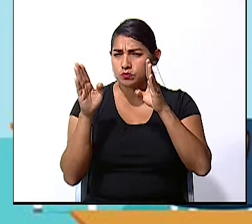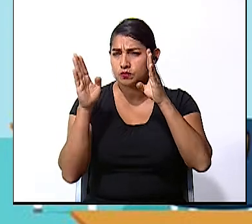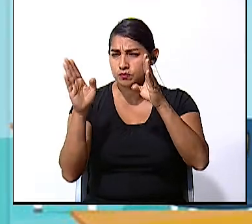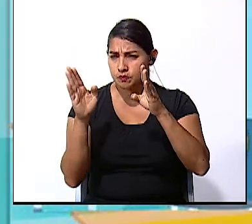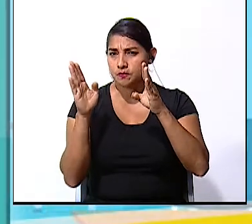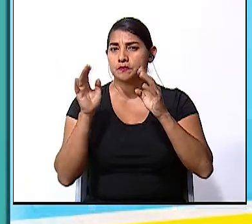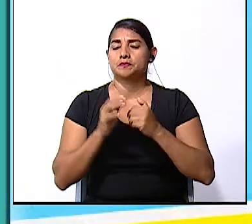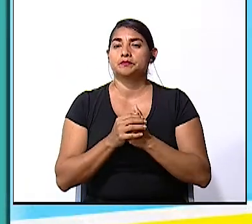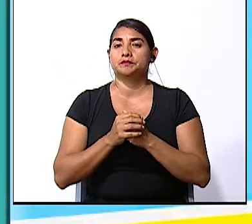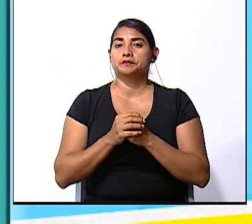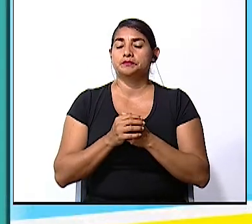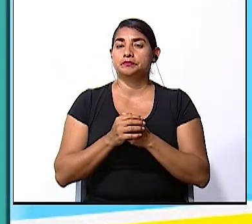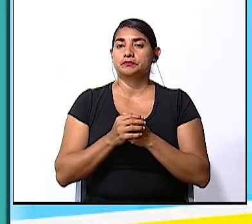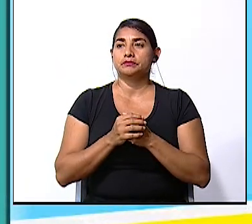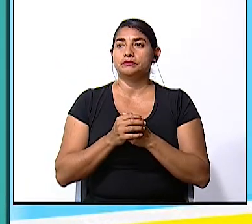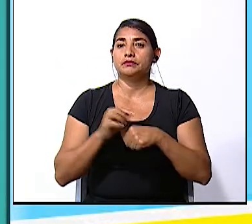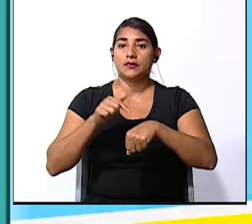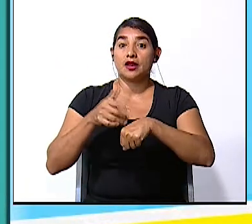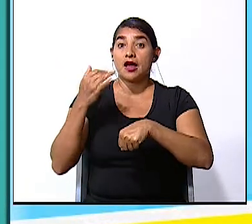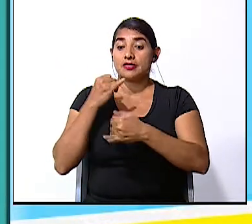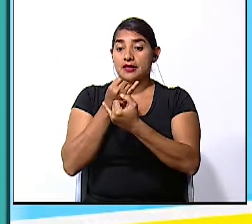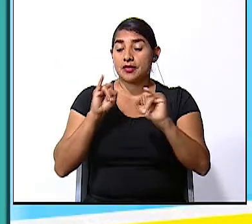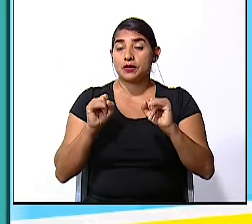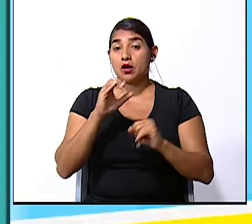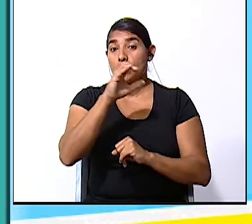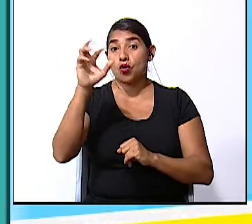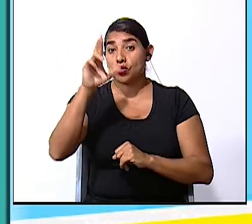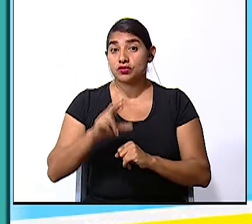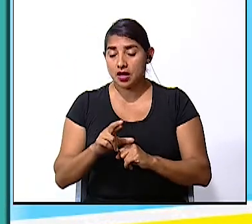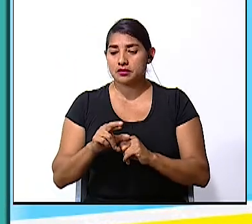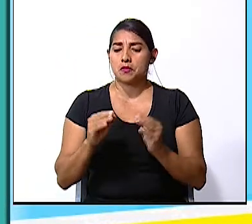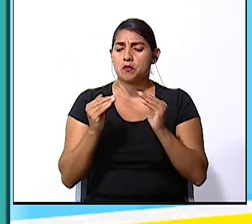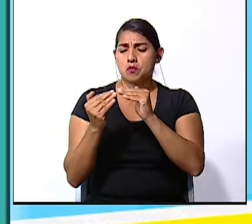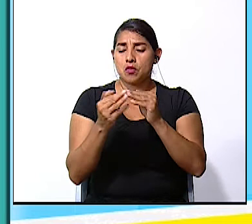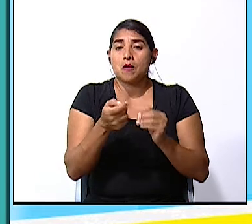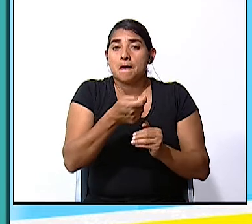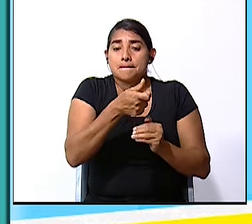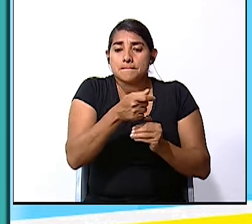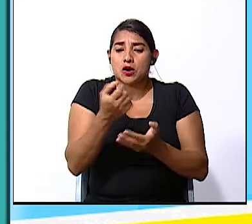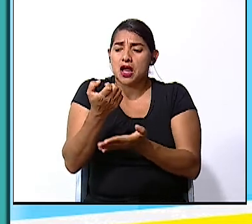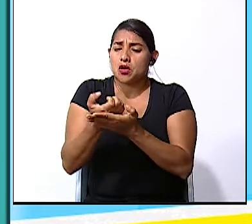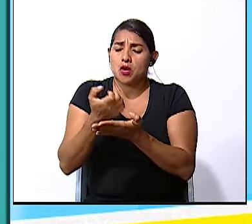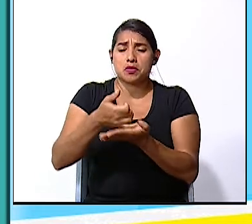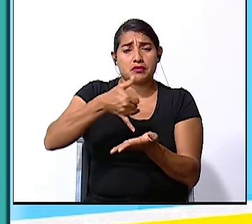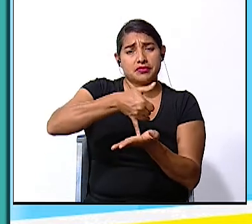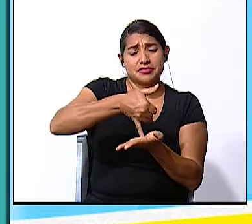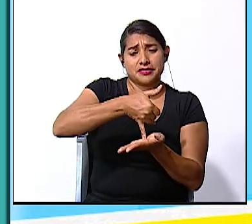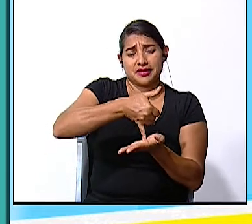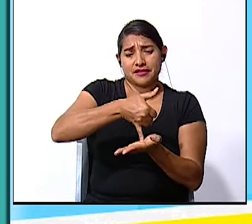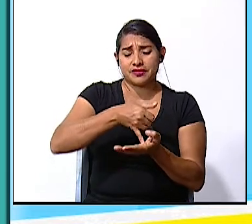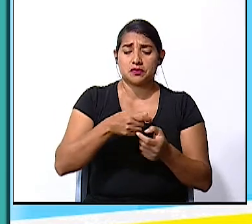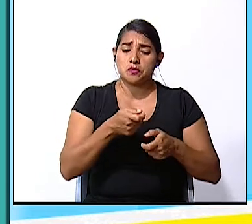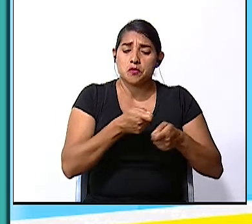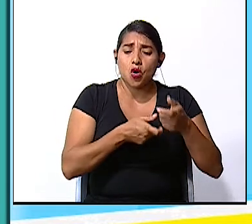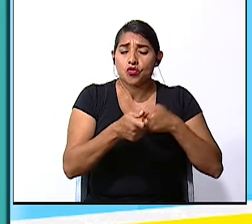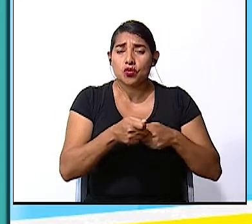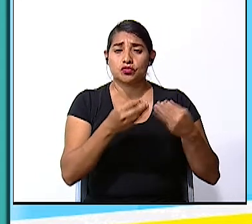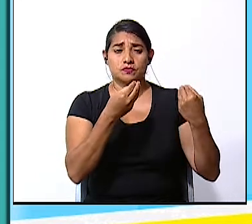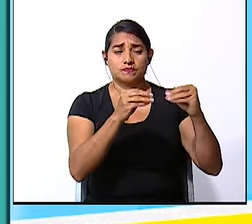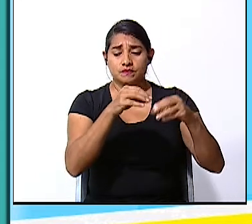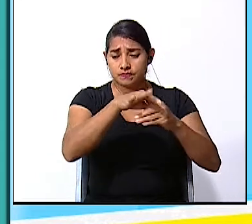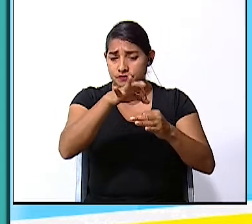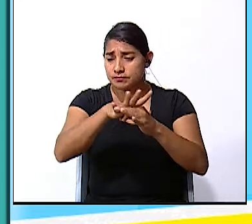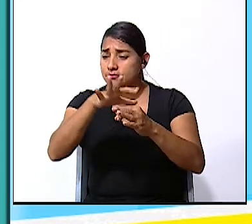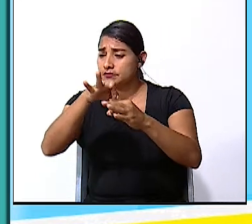atención. Antes de la independencia, Costa Rica era un país poco poblado y con una economía débil, ya que los productos que se producían dentro